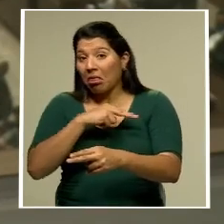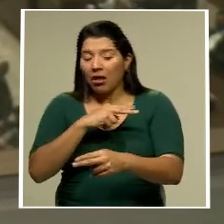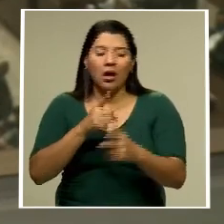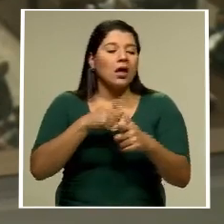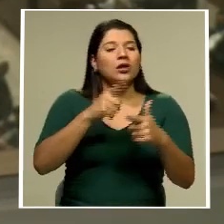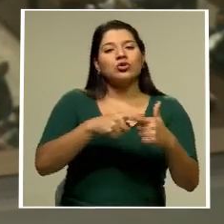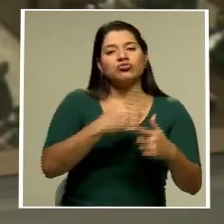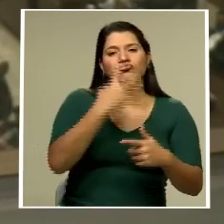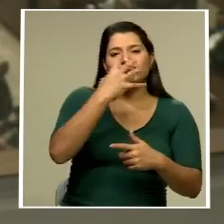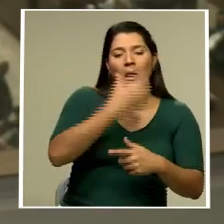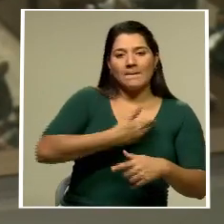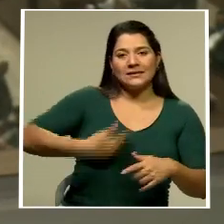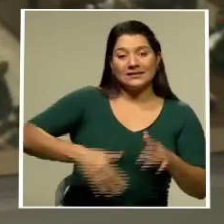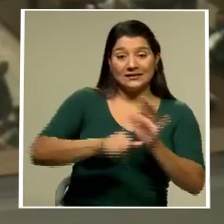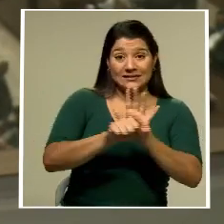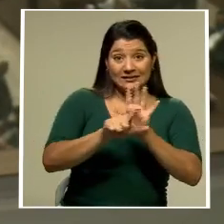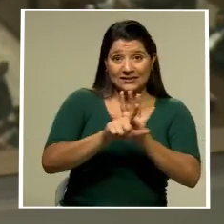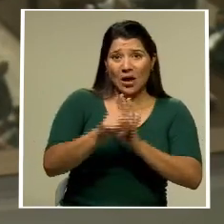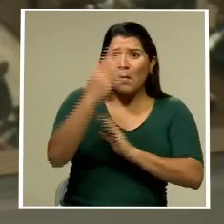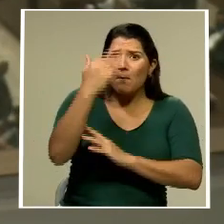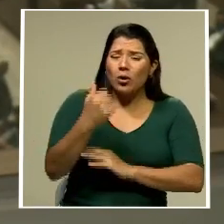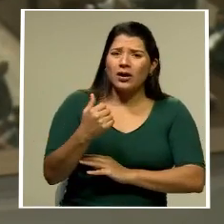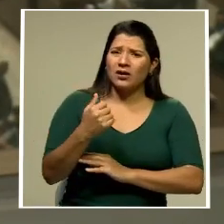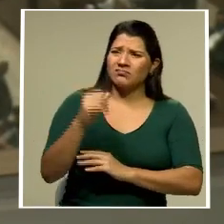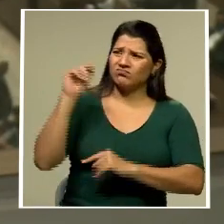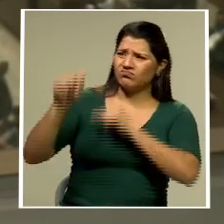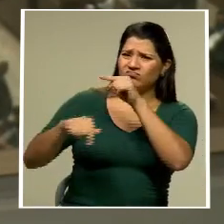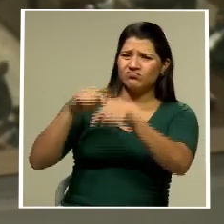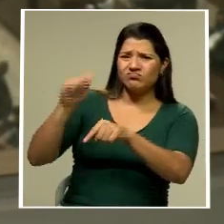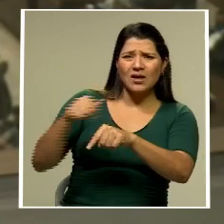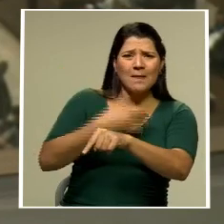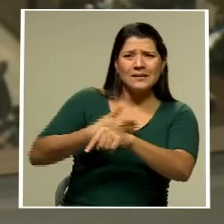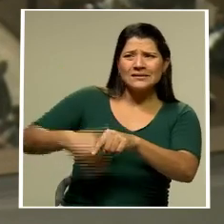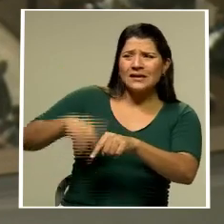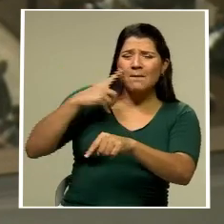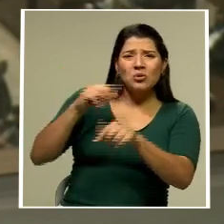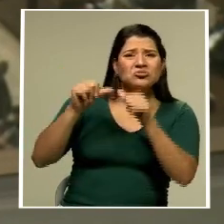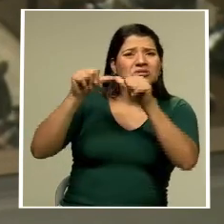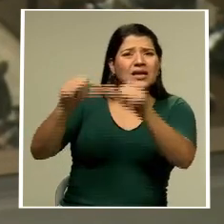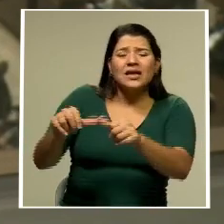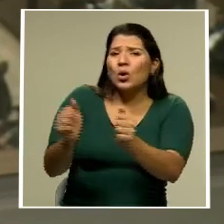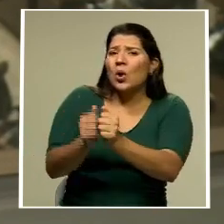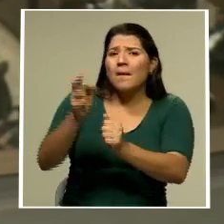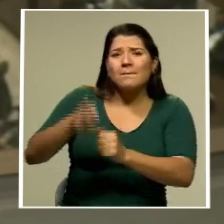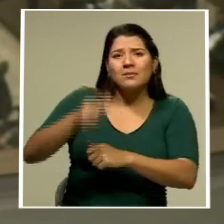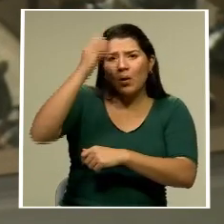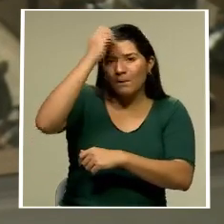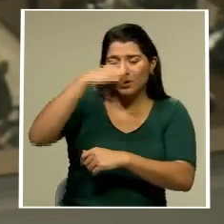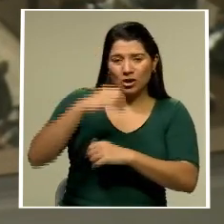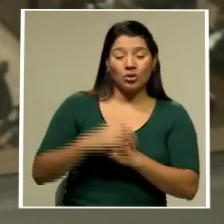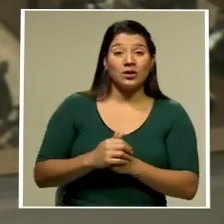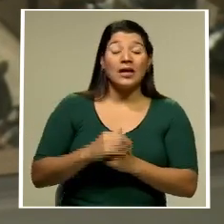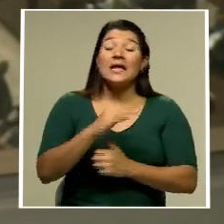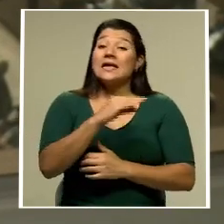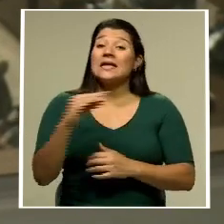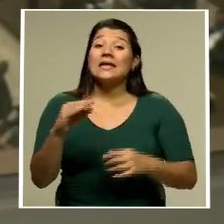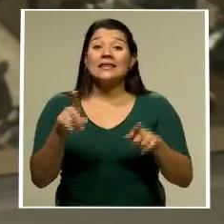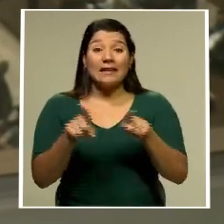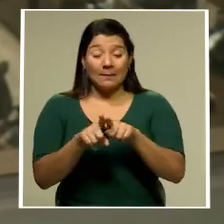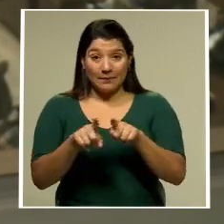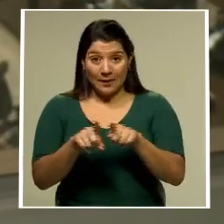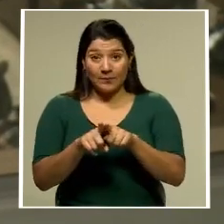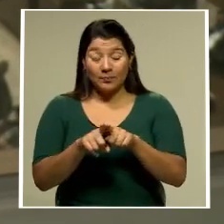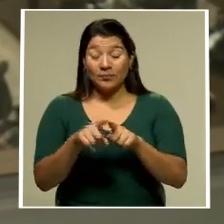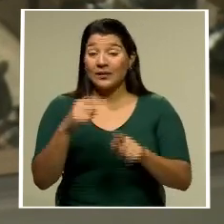por mantener una decisión que parece no tener ningún otro apoyo y también porque